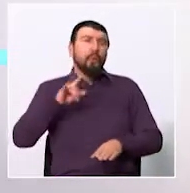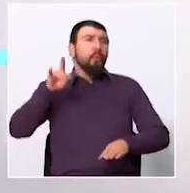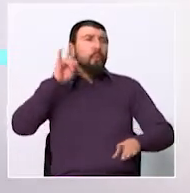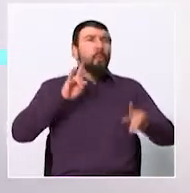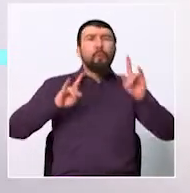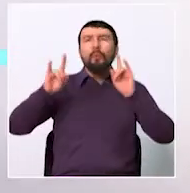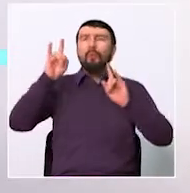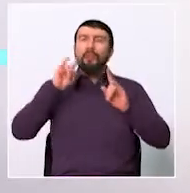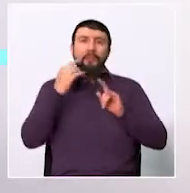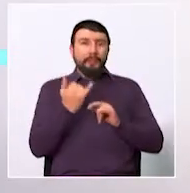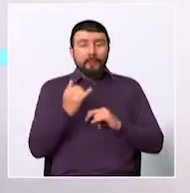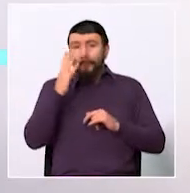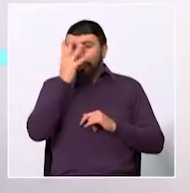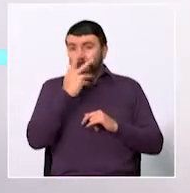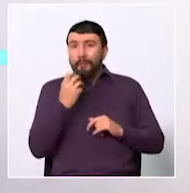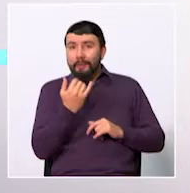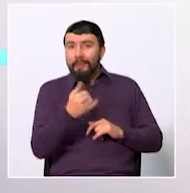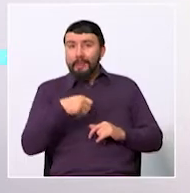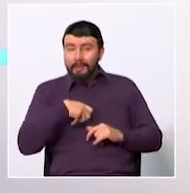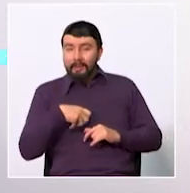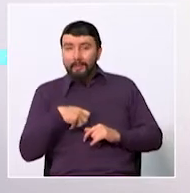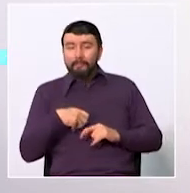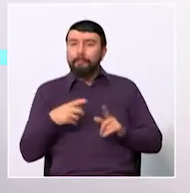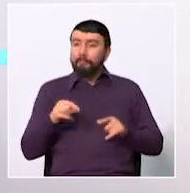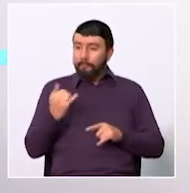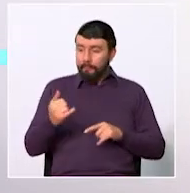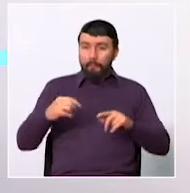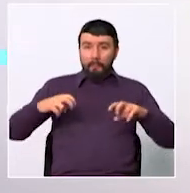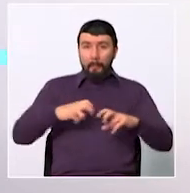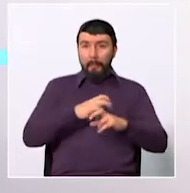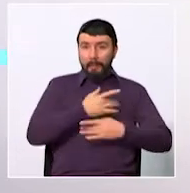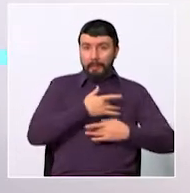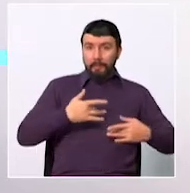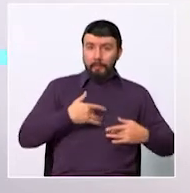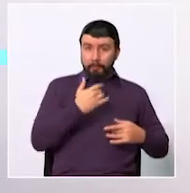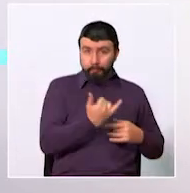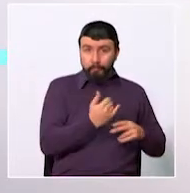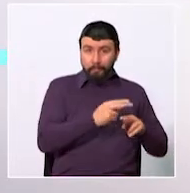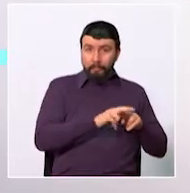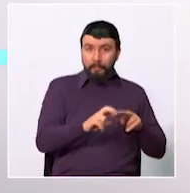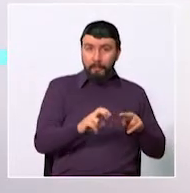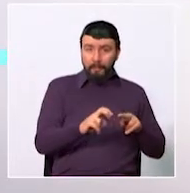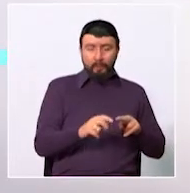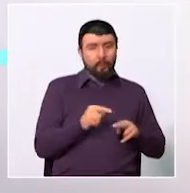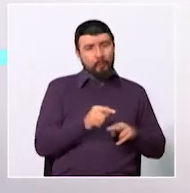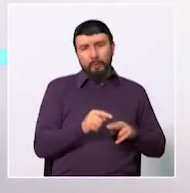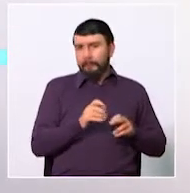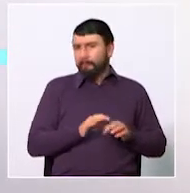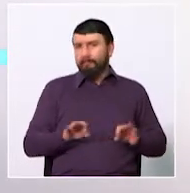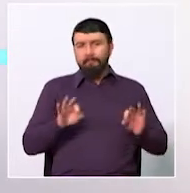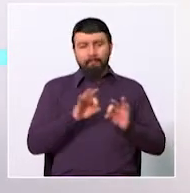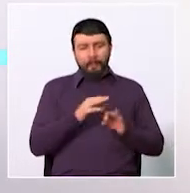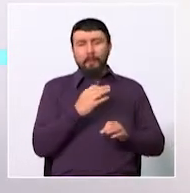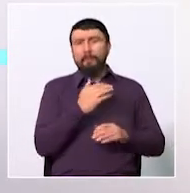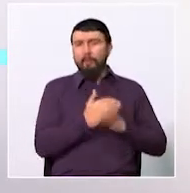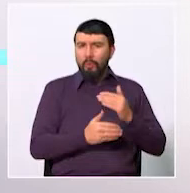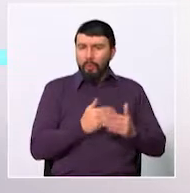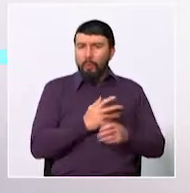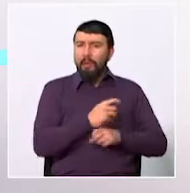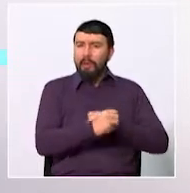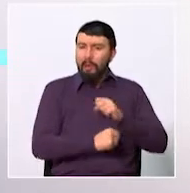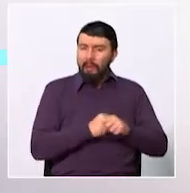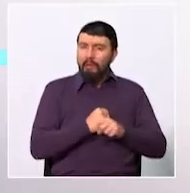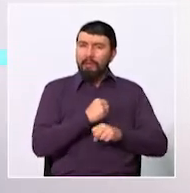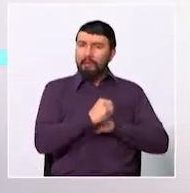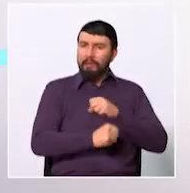ambiente realmente muy bonito y el parque de la salud de manizales que ha sido pues un proceso de varios años y lo